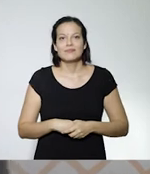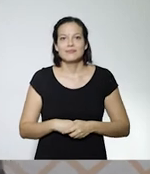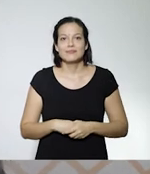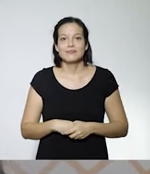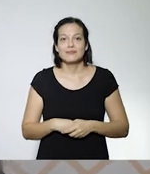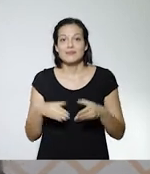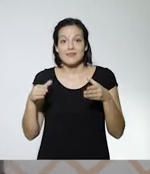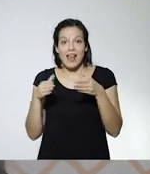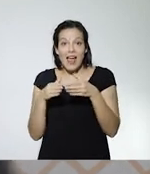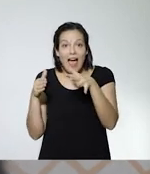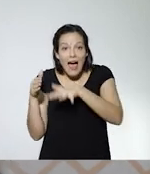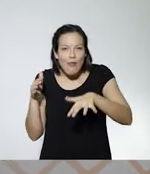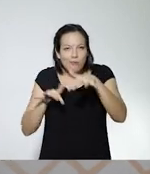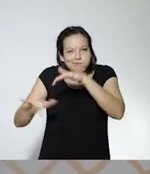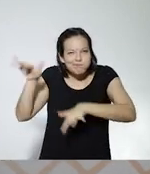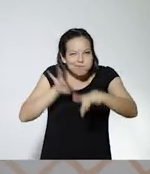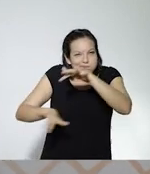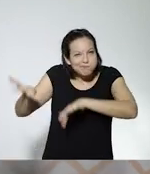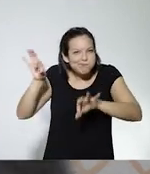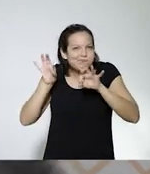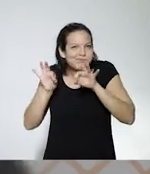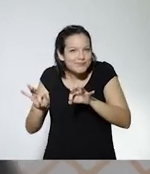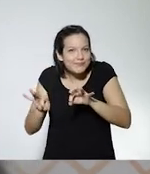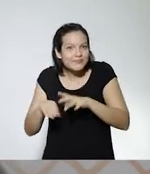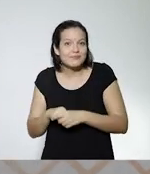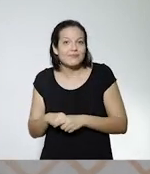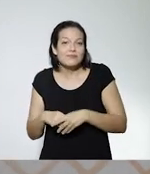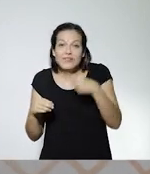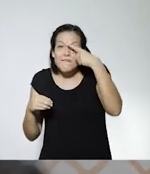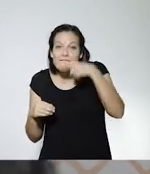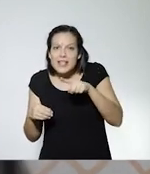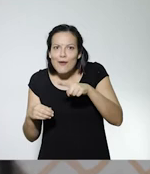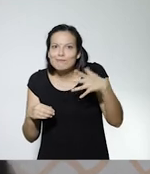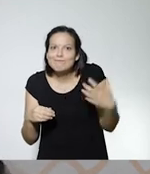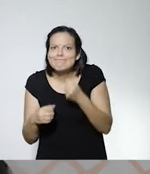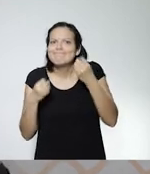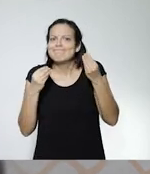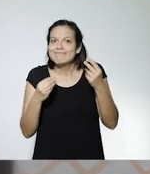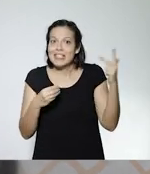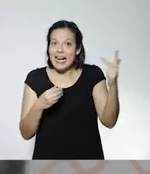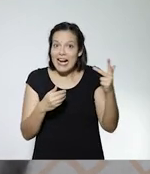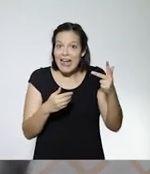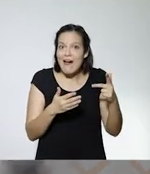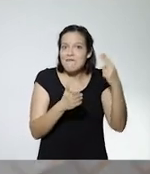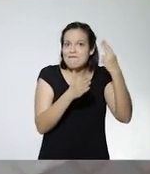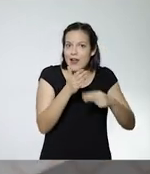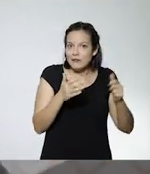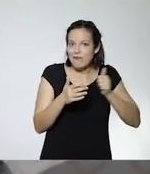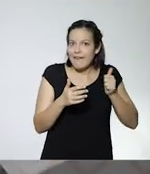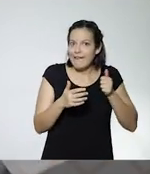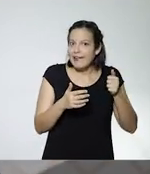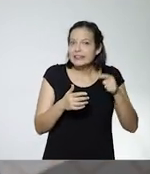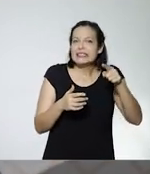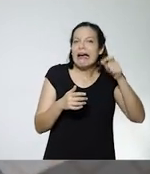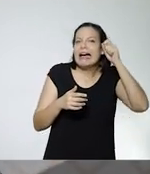La aldea se organizó y finalmente lograron que Flatulencias y sus soldados